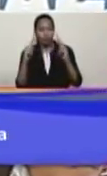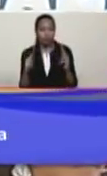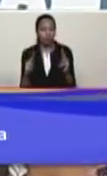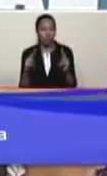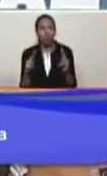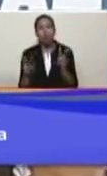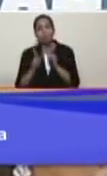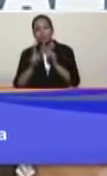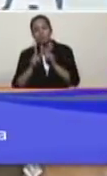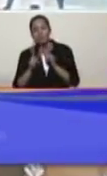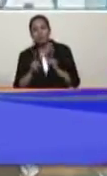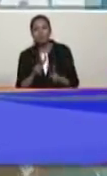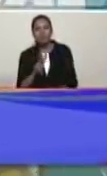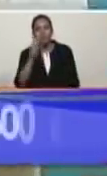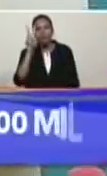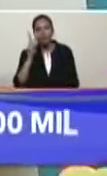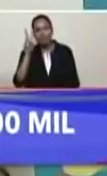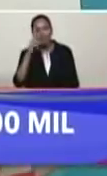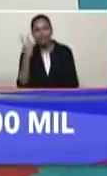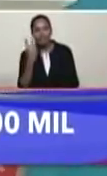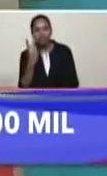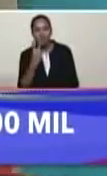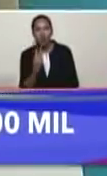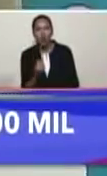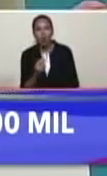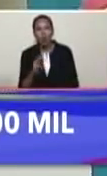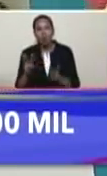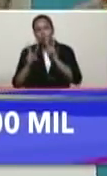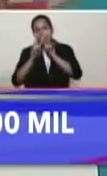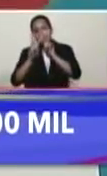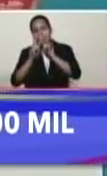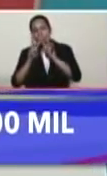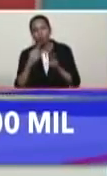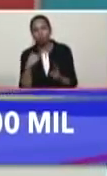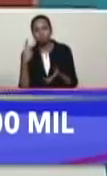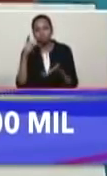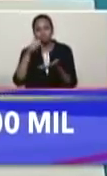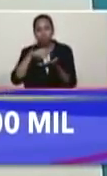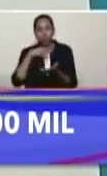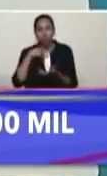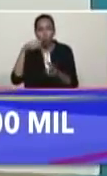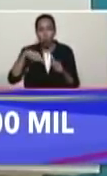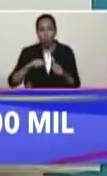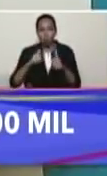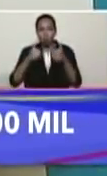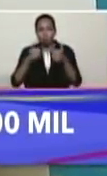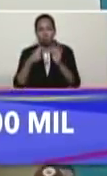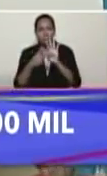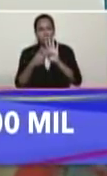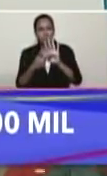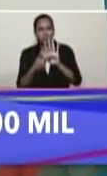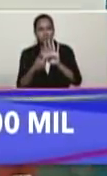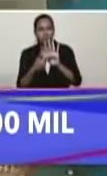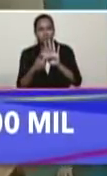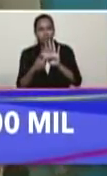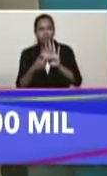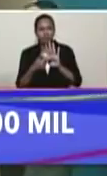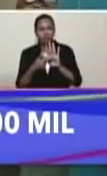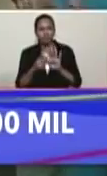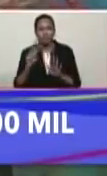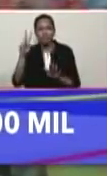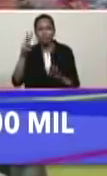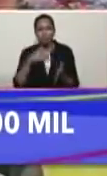urbanismo Las Vegas 2 de la gran misión Vivienda Venezuela, que hoy presenta el hito